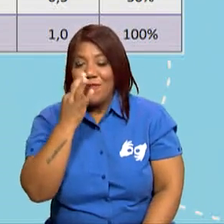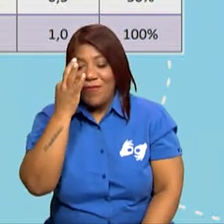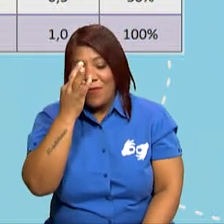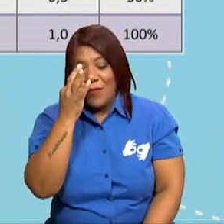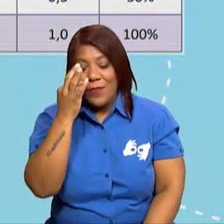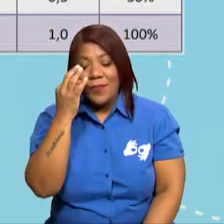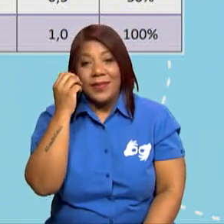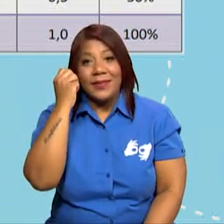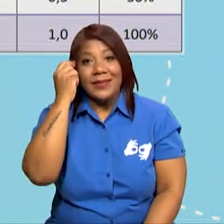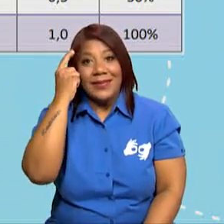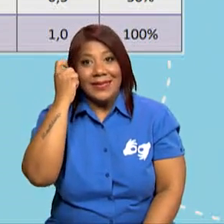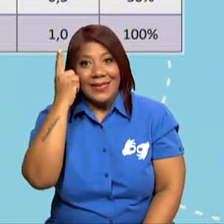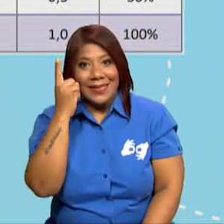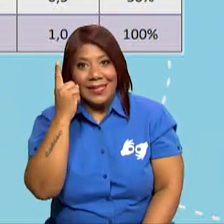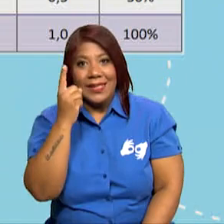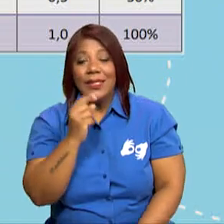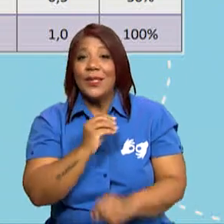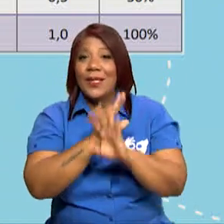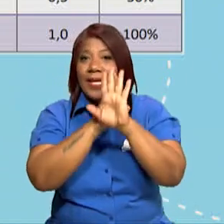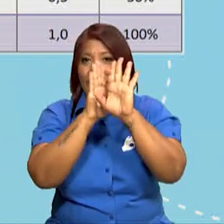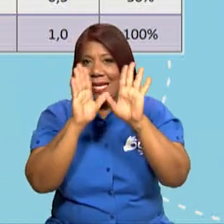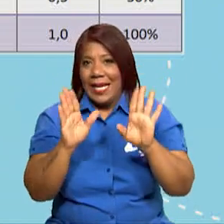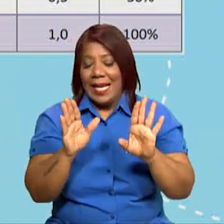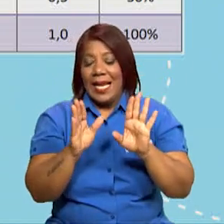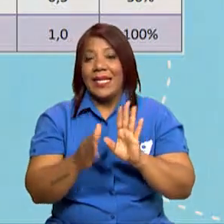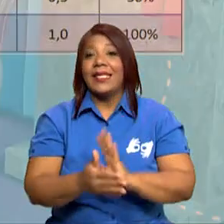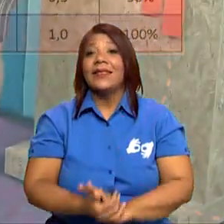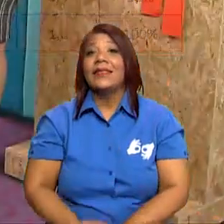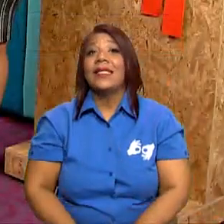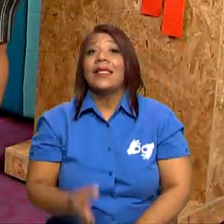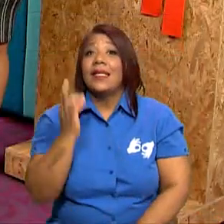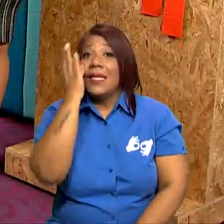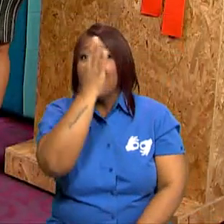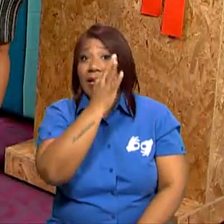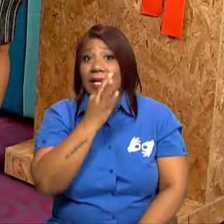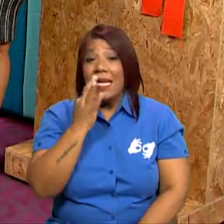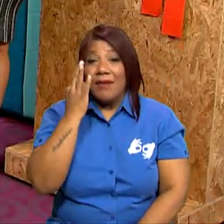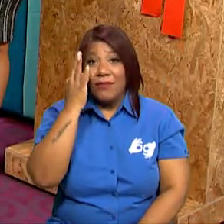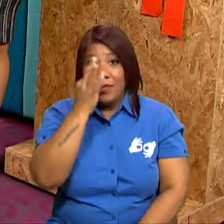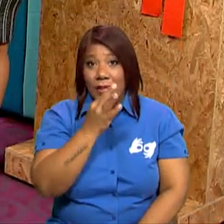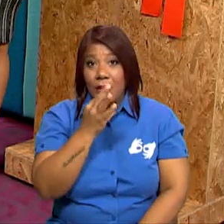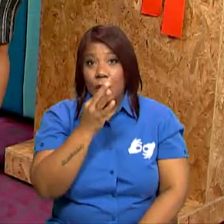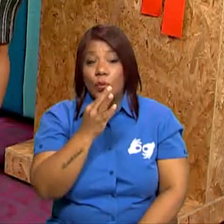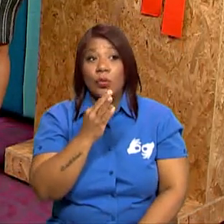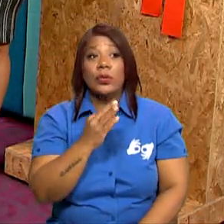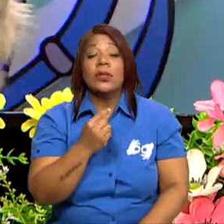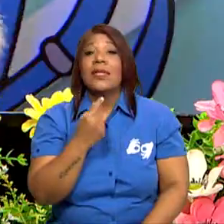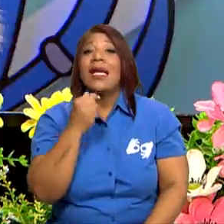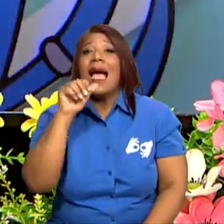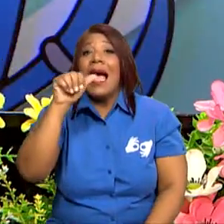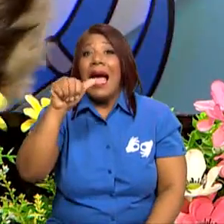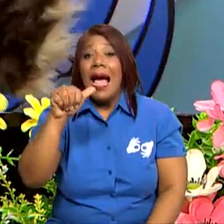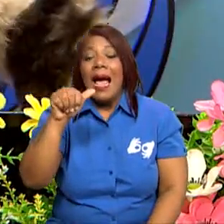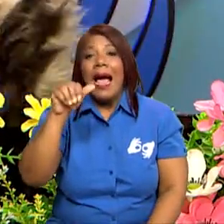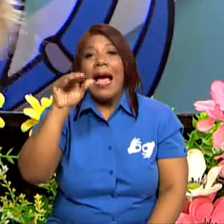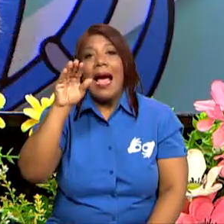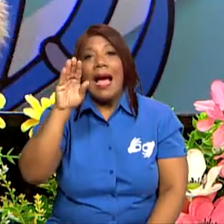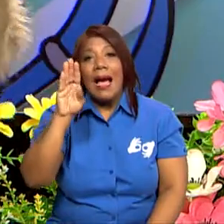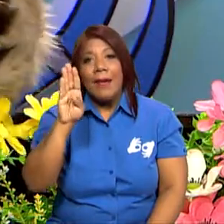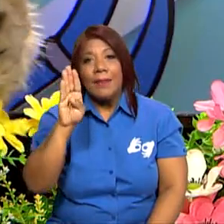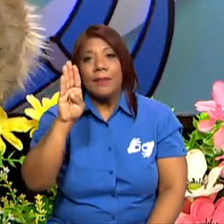la frecuencia absoluta. Entiendo. O sea que en la frecuencia absoluta está la cantidad de todos los niños, simplemente que cada